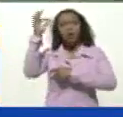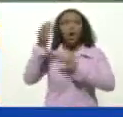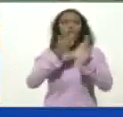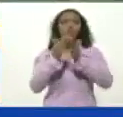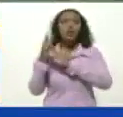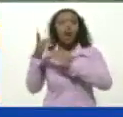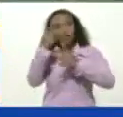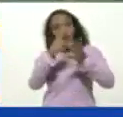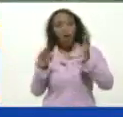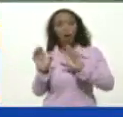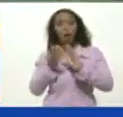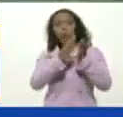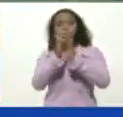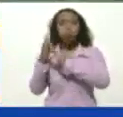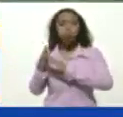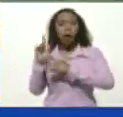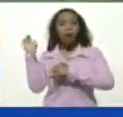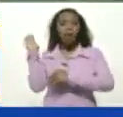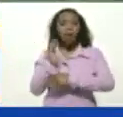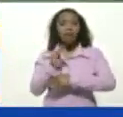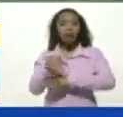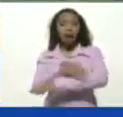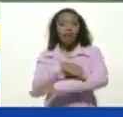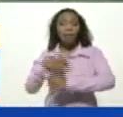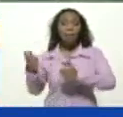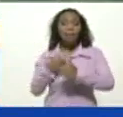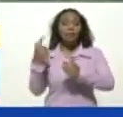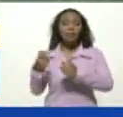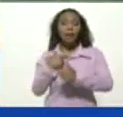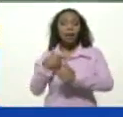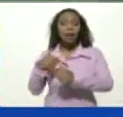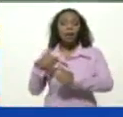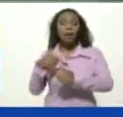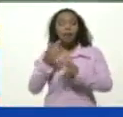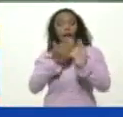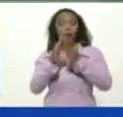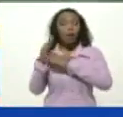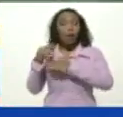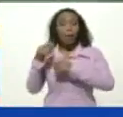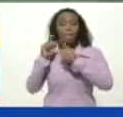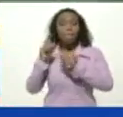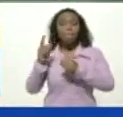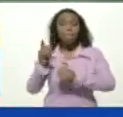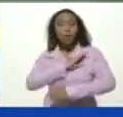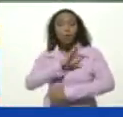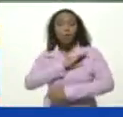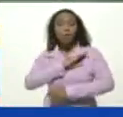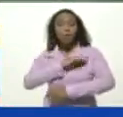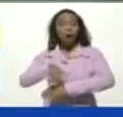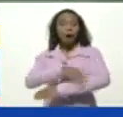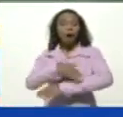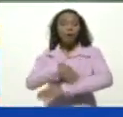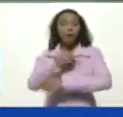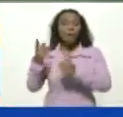varias comunas. En la avenida principal de La Urbina, en la propia avenida principal de La